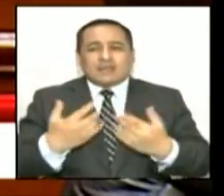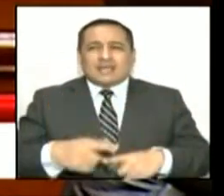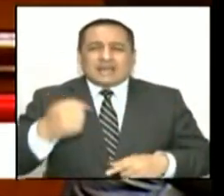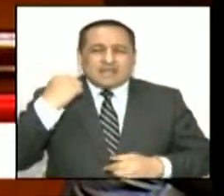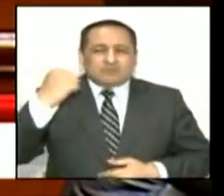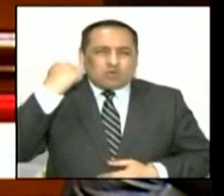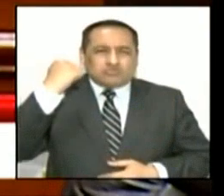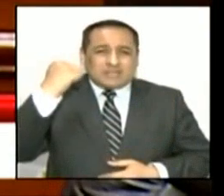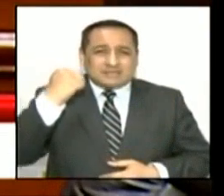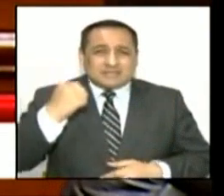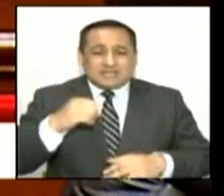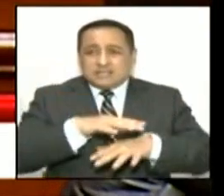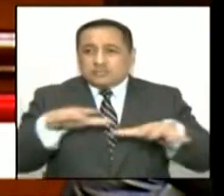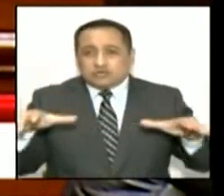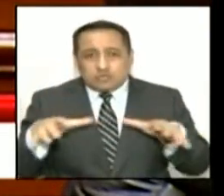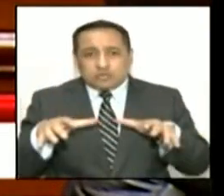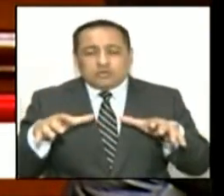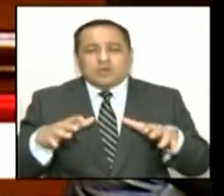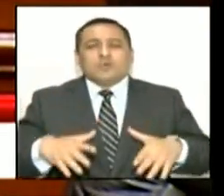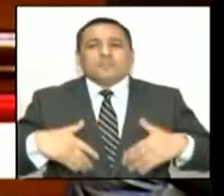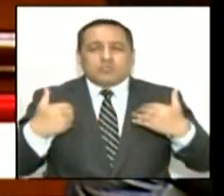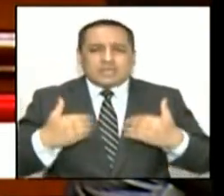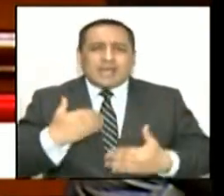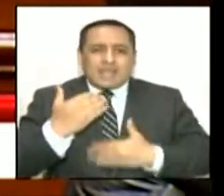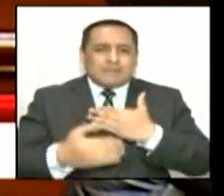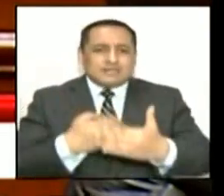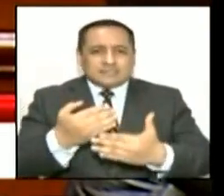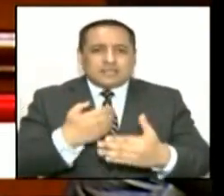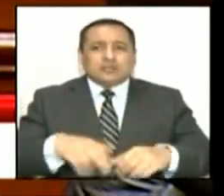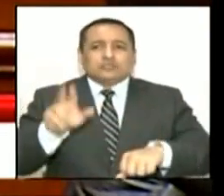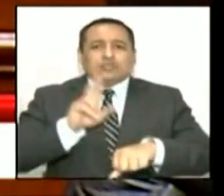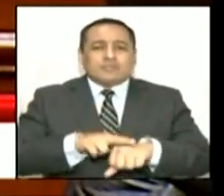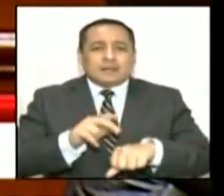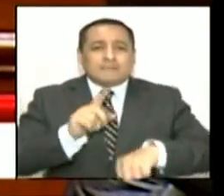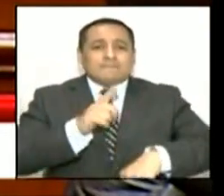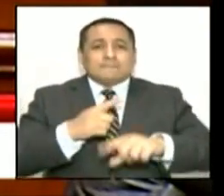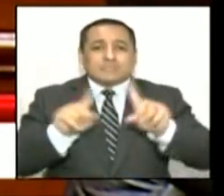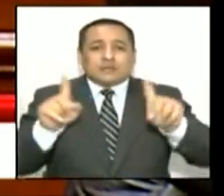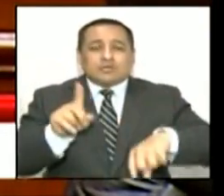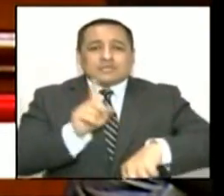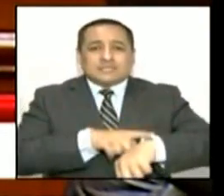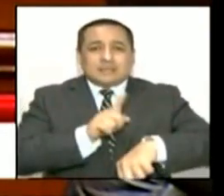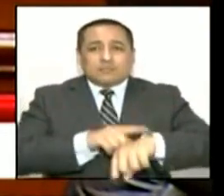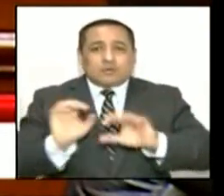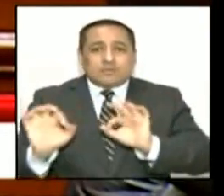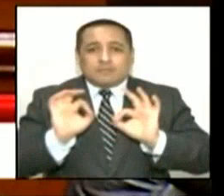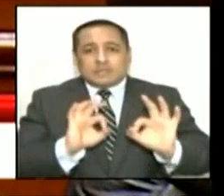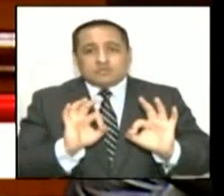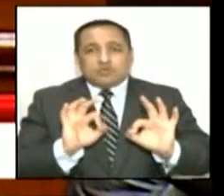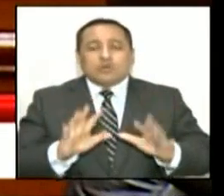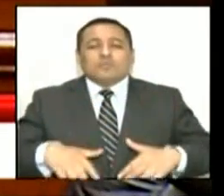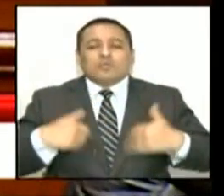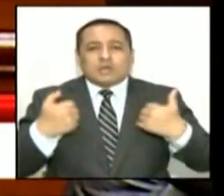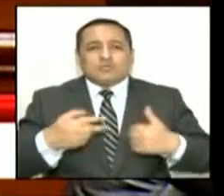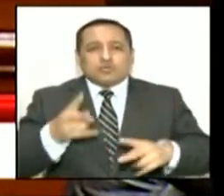protestas pacíficas puedan desarrollarse y al mismo tiempo podamos prevenir